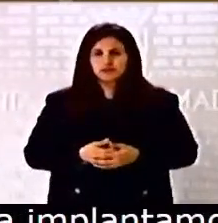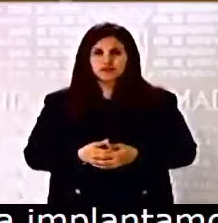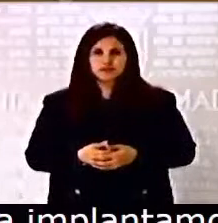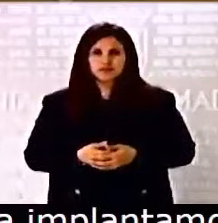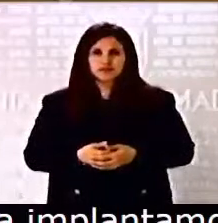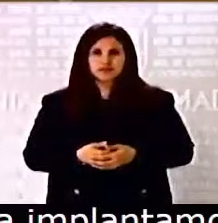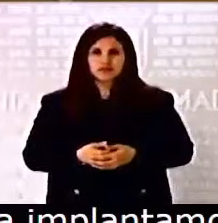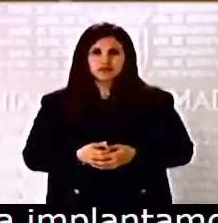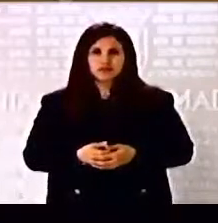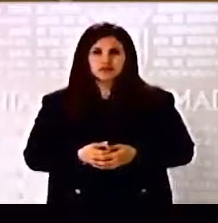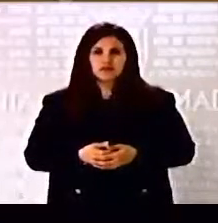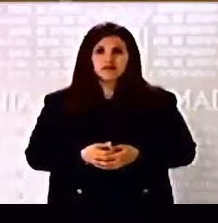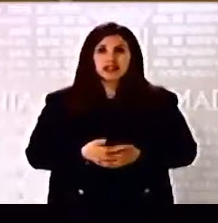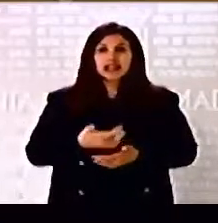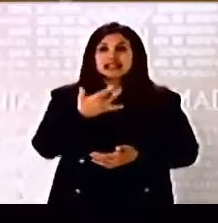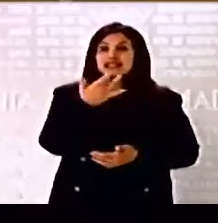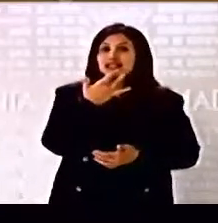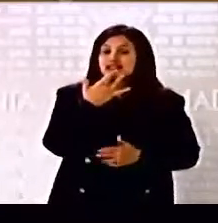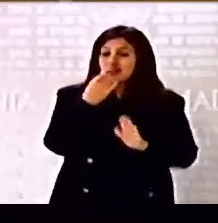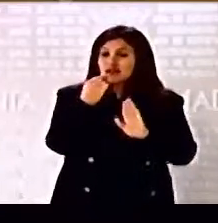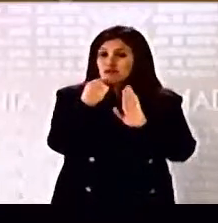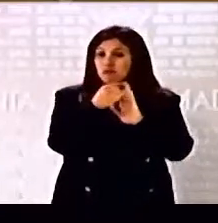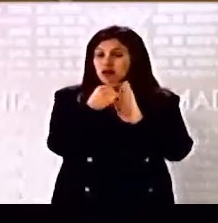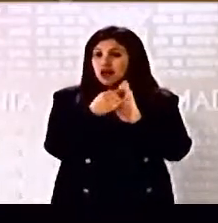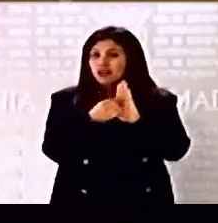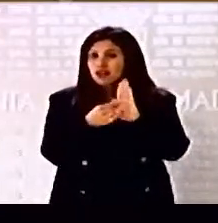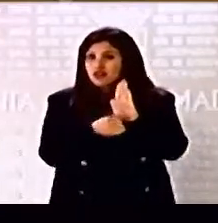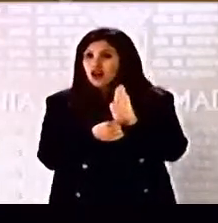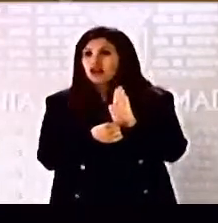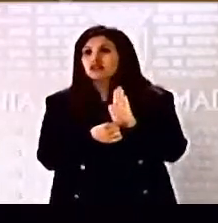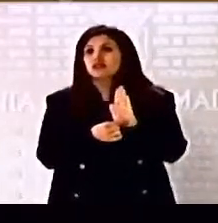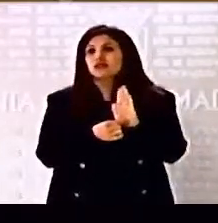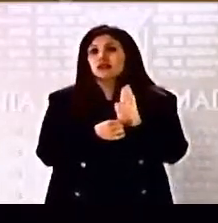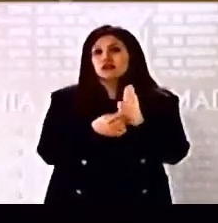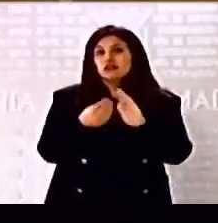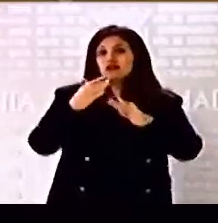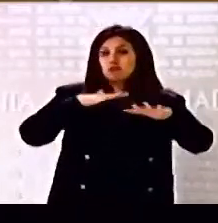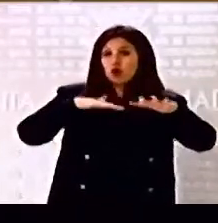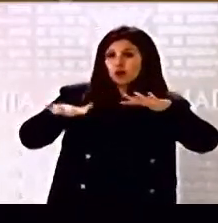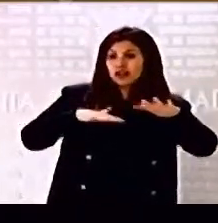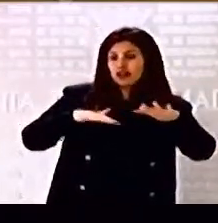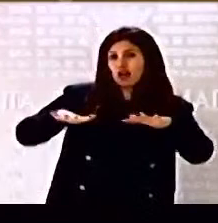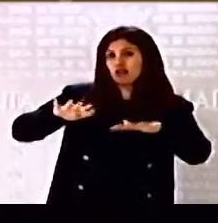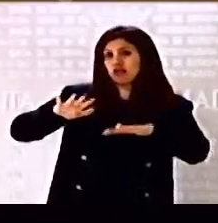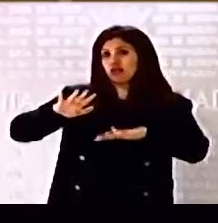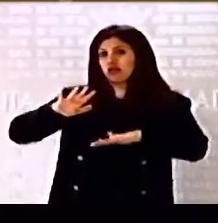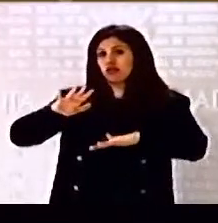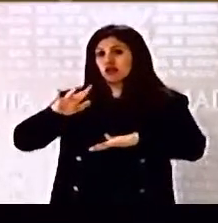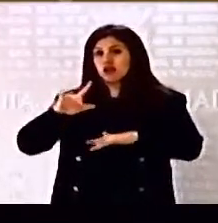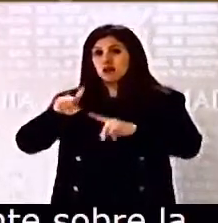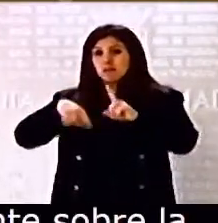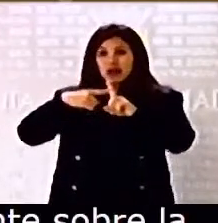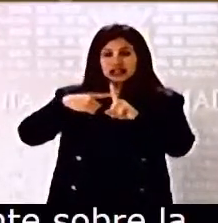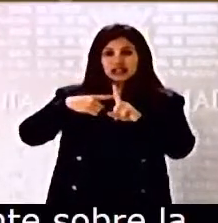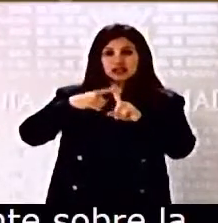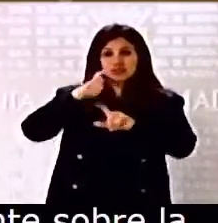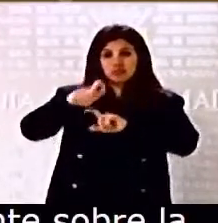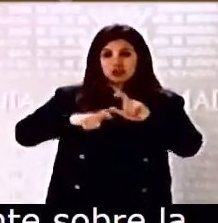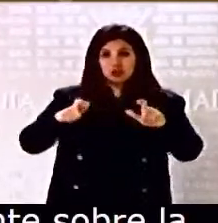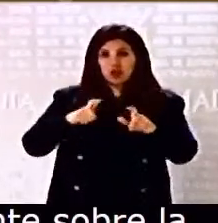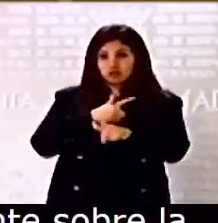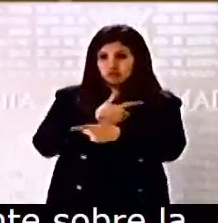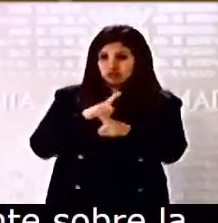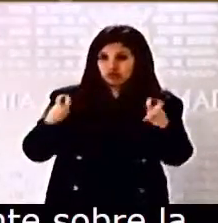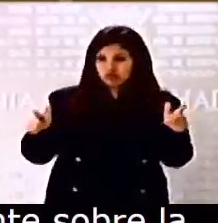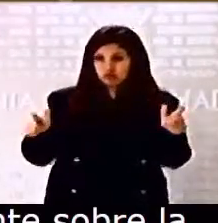Si las medidas hubiesen tenido una repercusión importante sobre la movilidad, sobre el número de contagios, probablemente estaríamos en